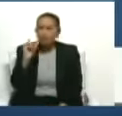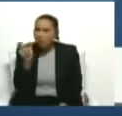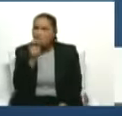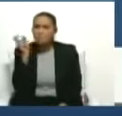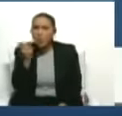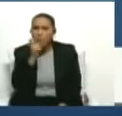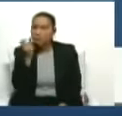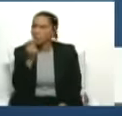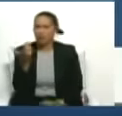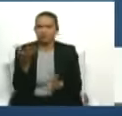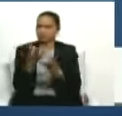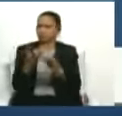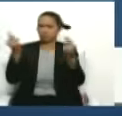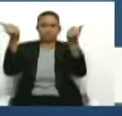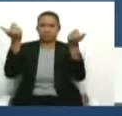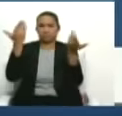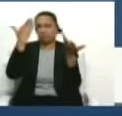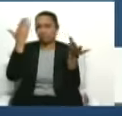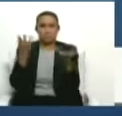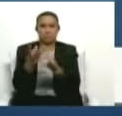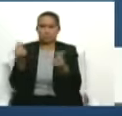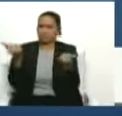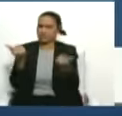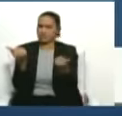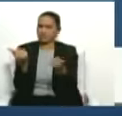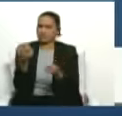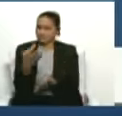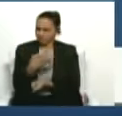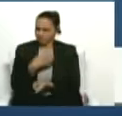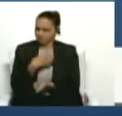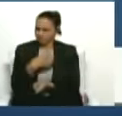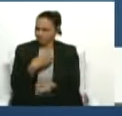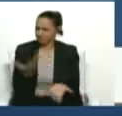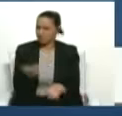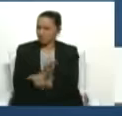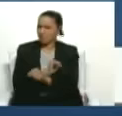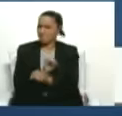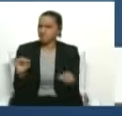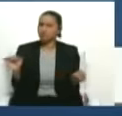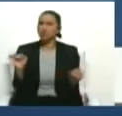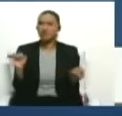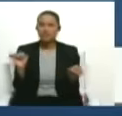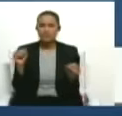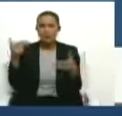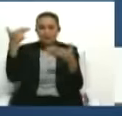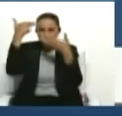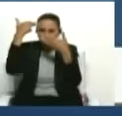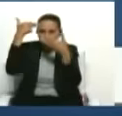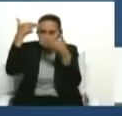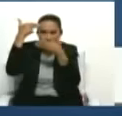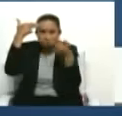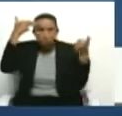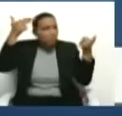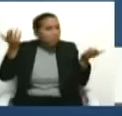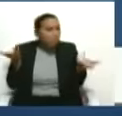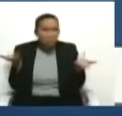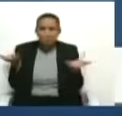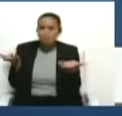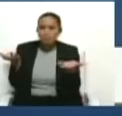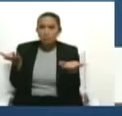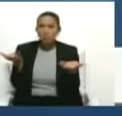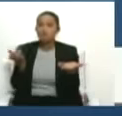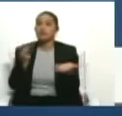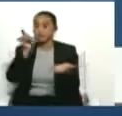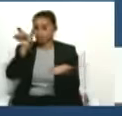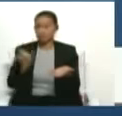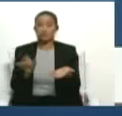literalmente, lamentablemente, termina siendo desaparecida, porque es la desaparición forzada de por vida, porque, bueno, la asesinan.